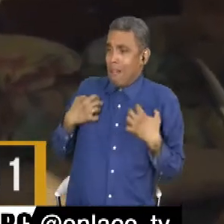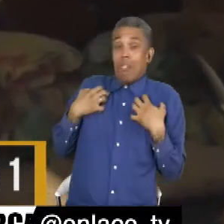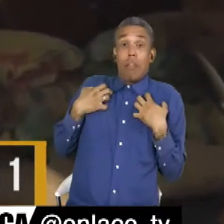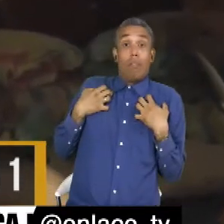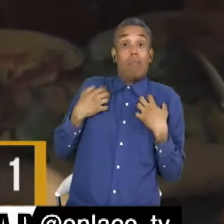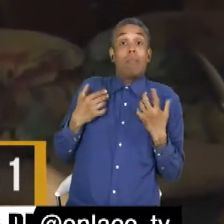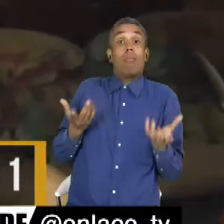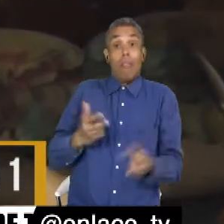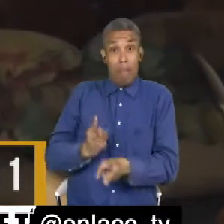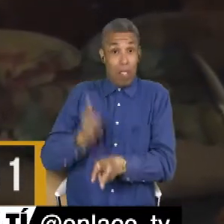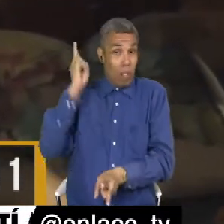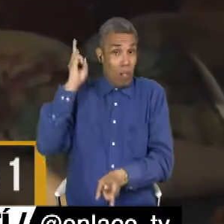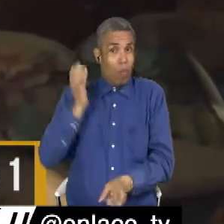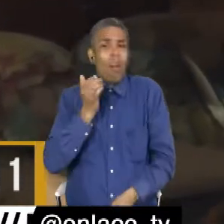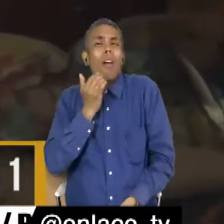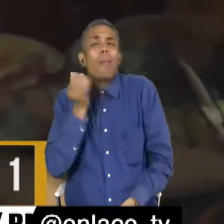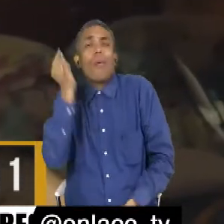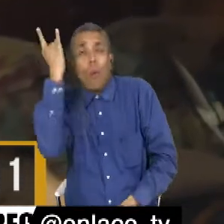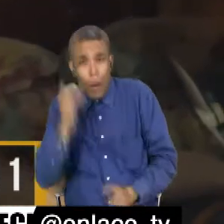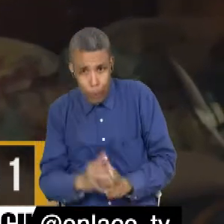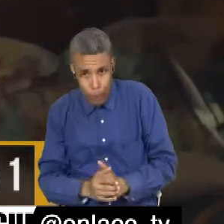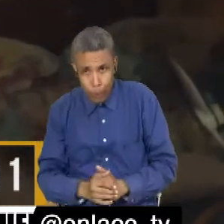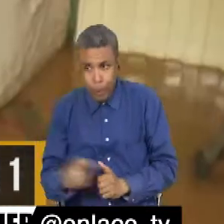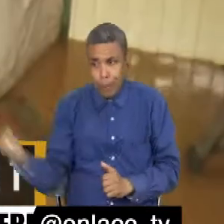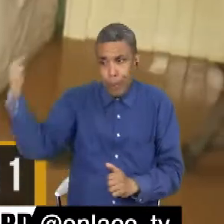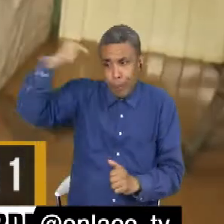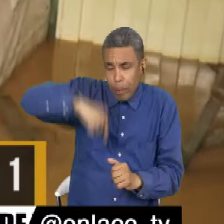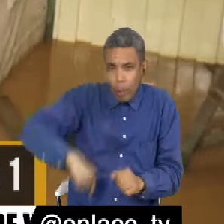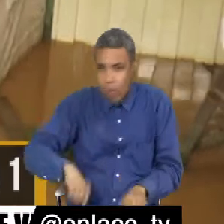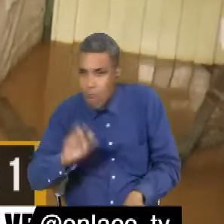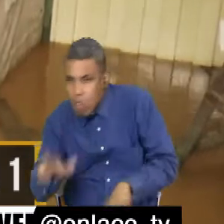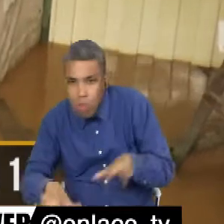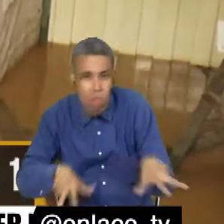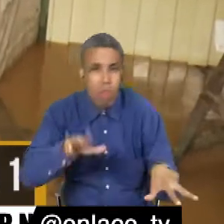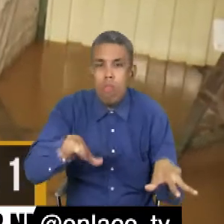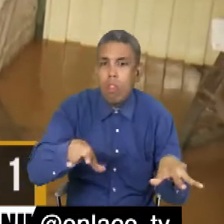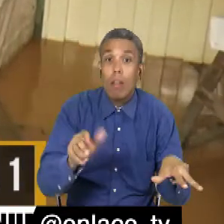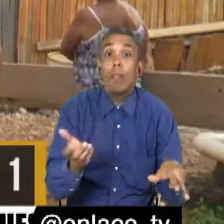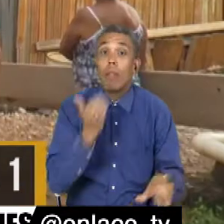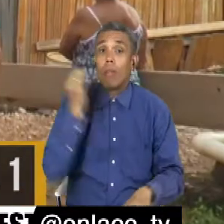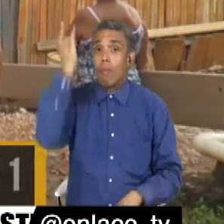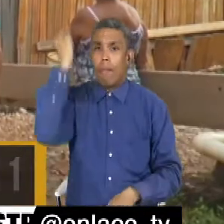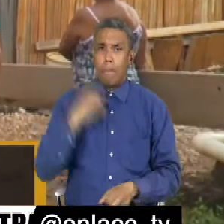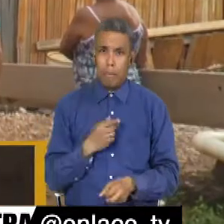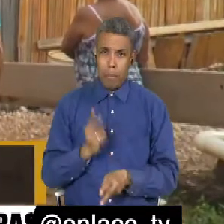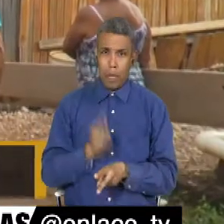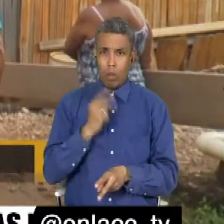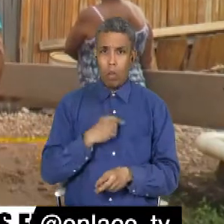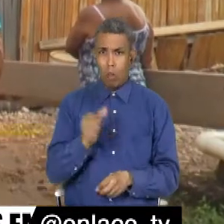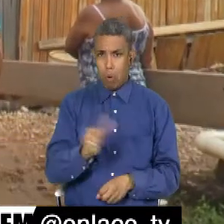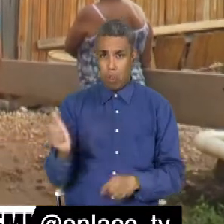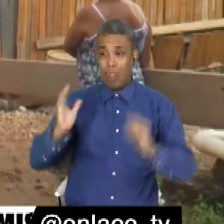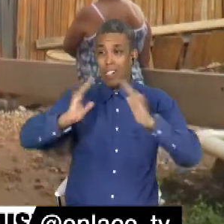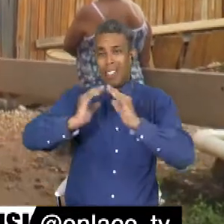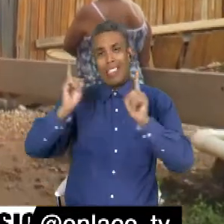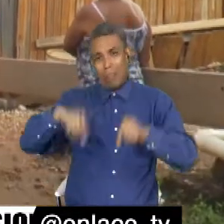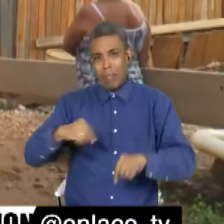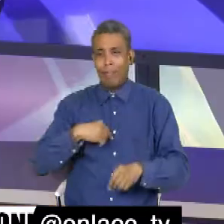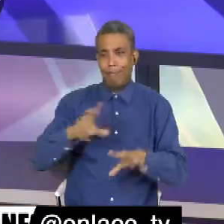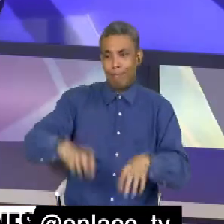de esos es peligroso, un momento u otro se salte para acá. Y en las próximas horas, esta otra vivienda también será